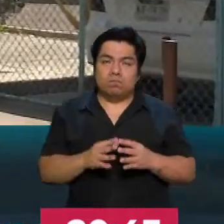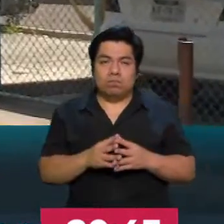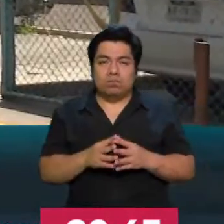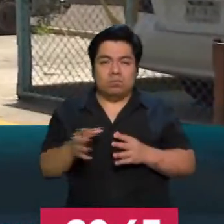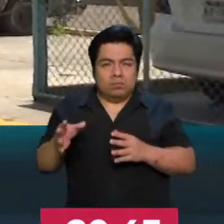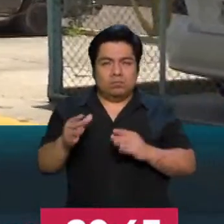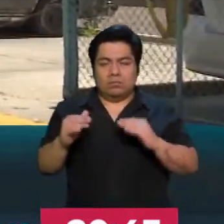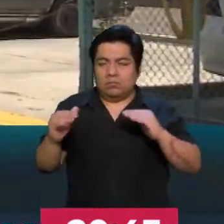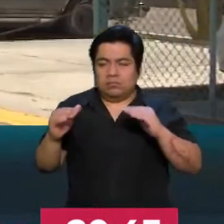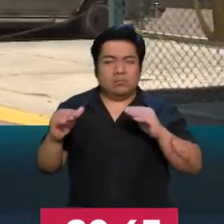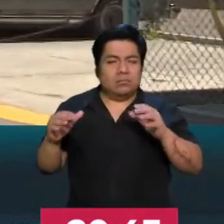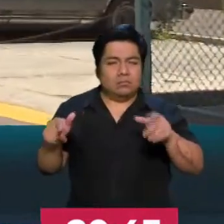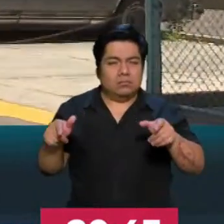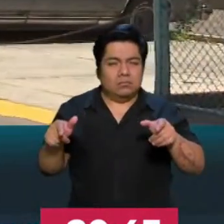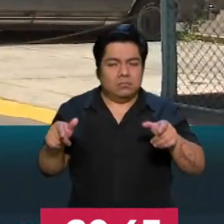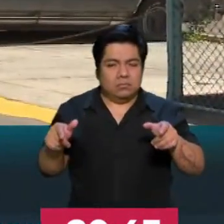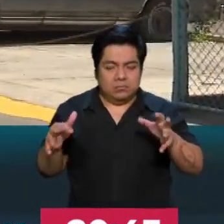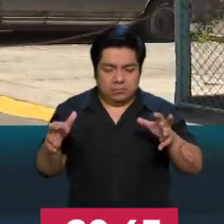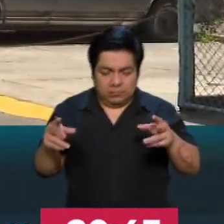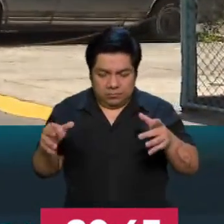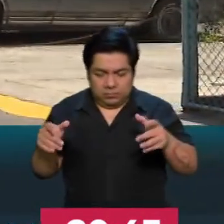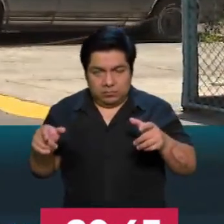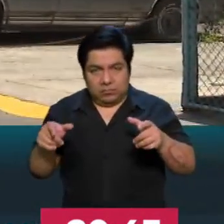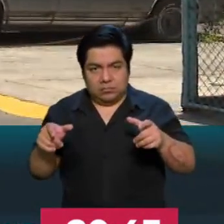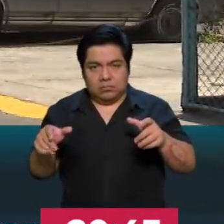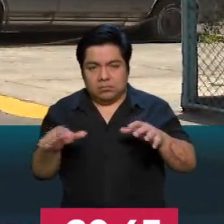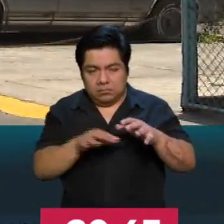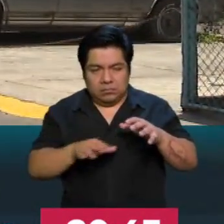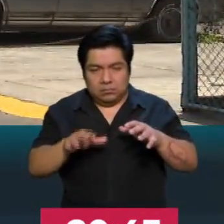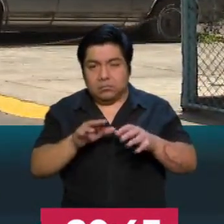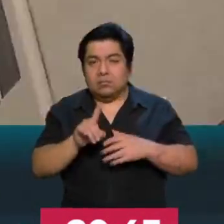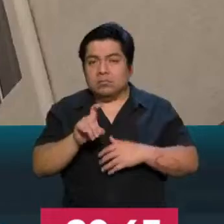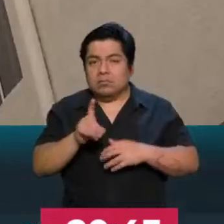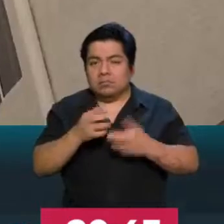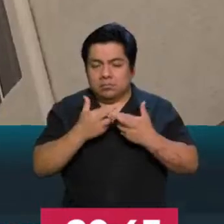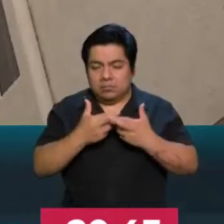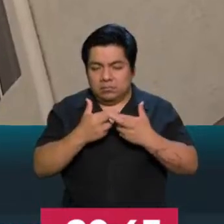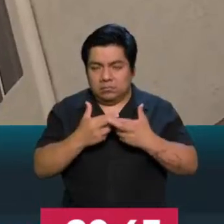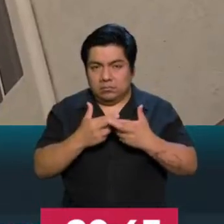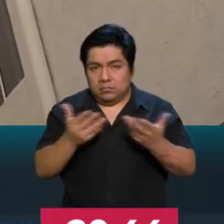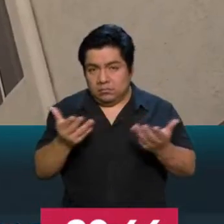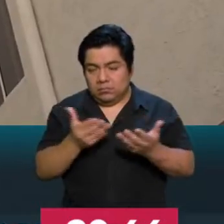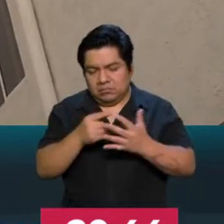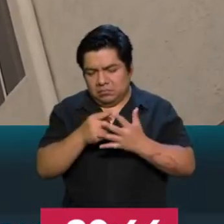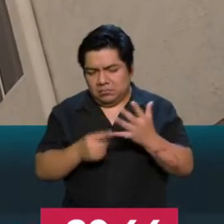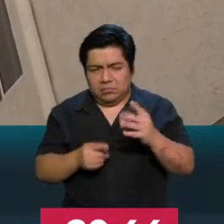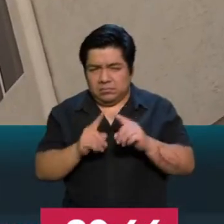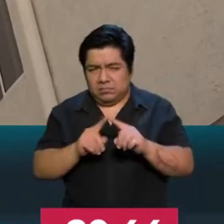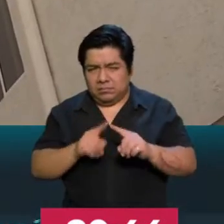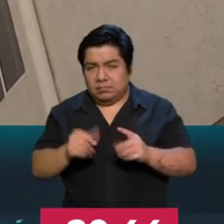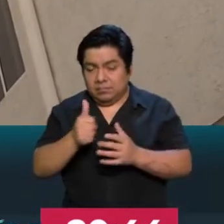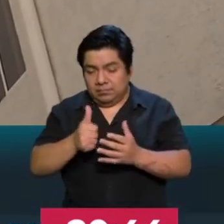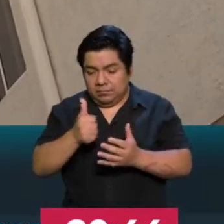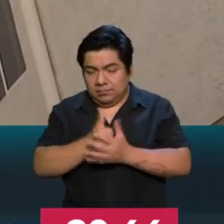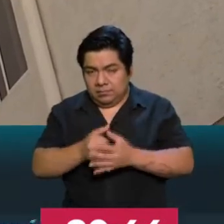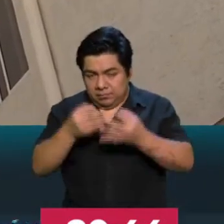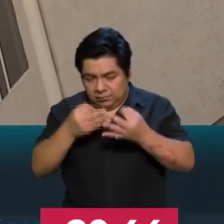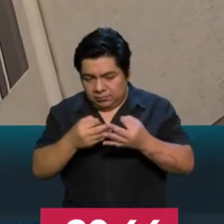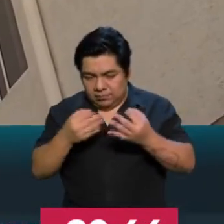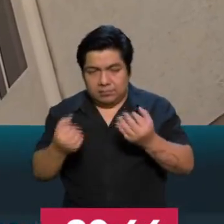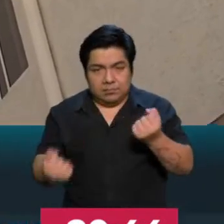la dimensión del abasto hídrico suficiente, en fin, una ciudad